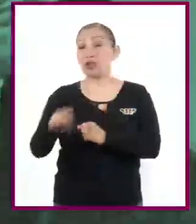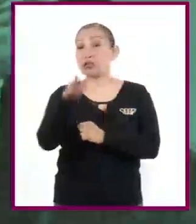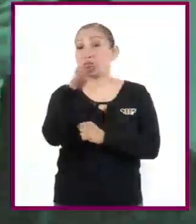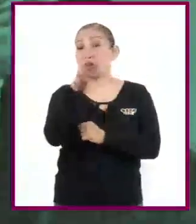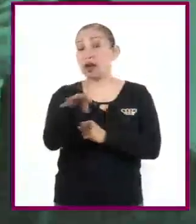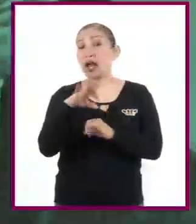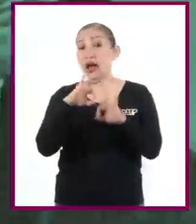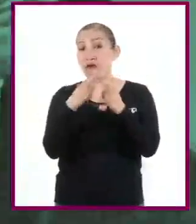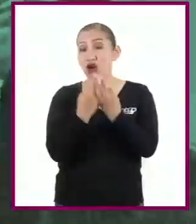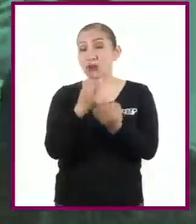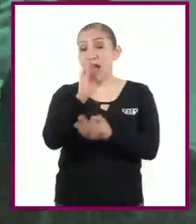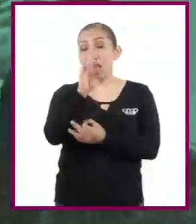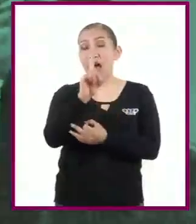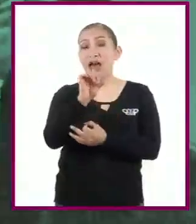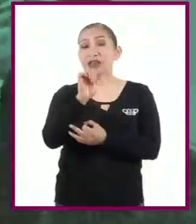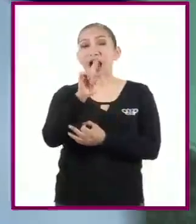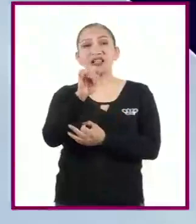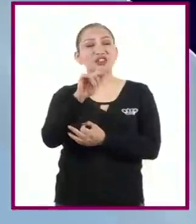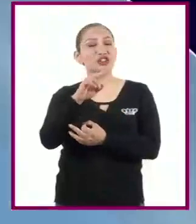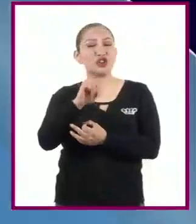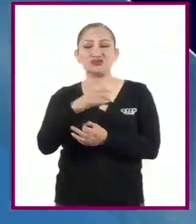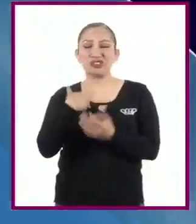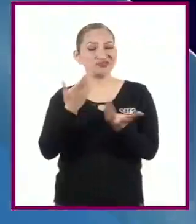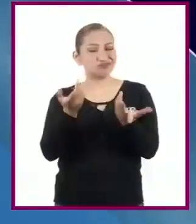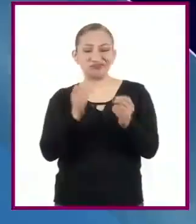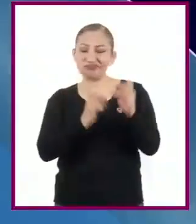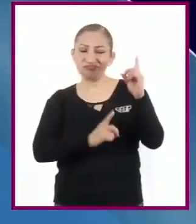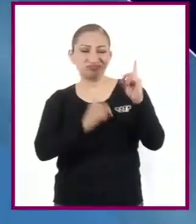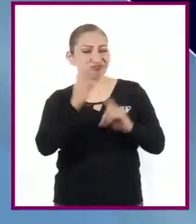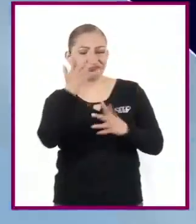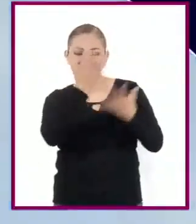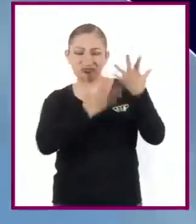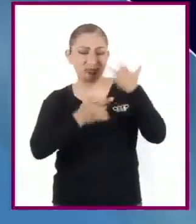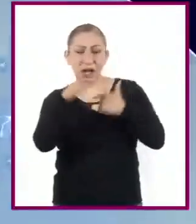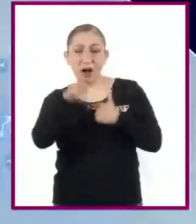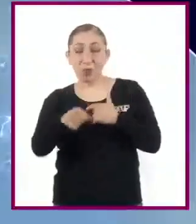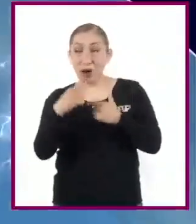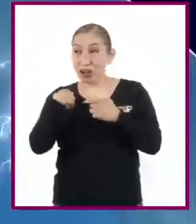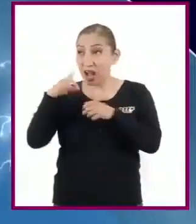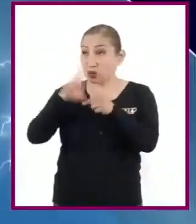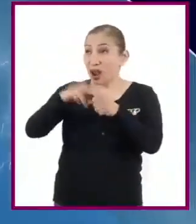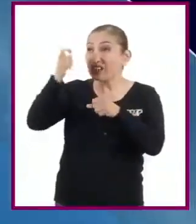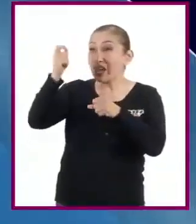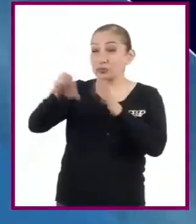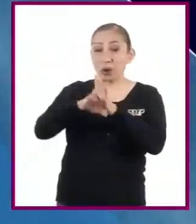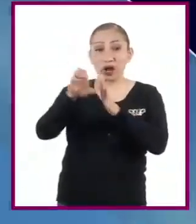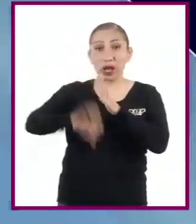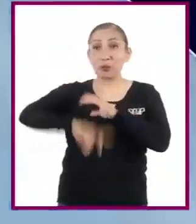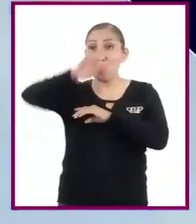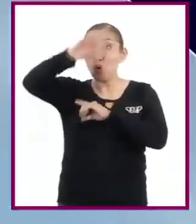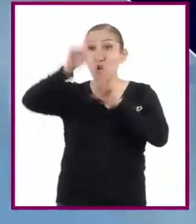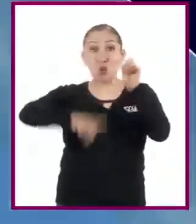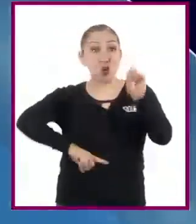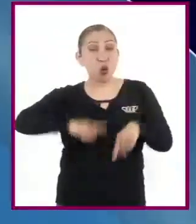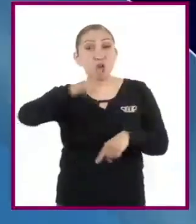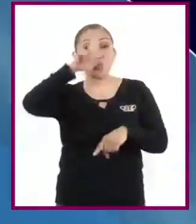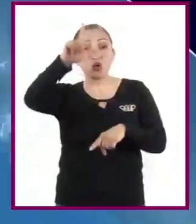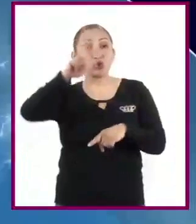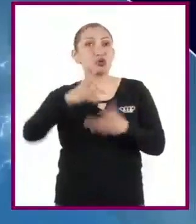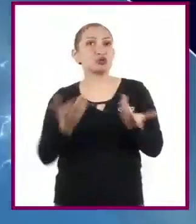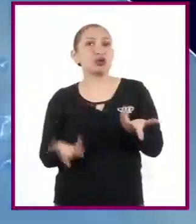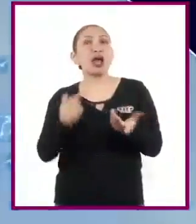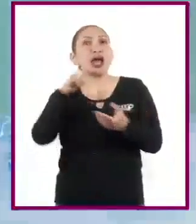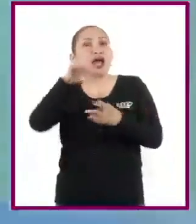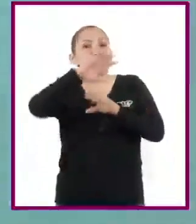el modelo de Dalton fue insuficiente, pues no permitía explicar fenómenos de la naturaleza como las descargas eléctricas o rayos